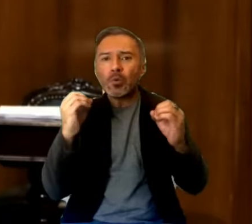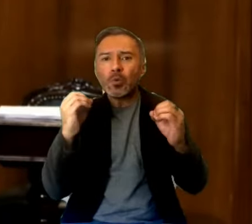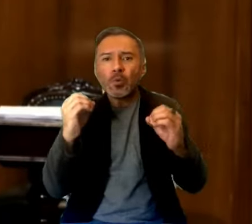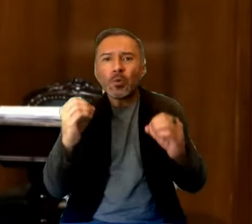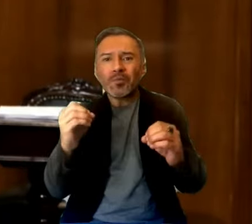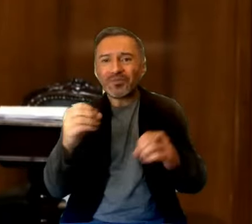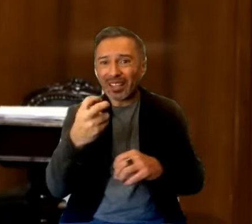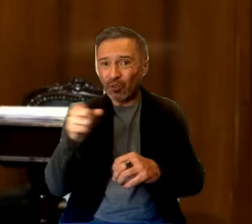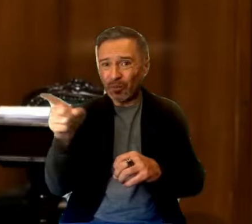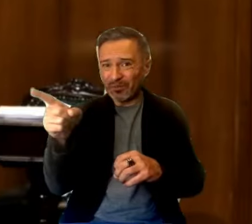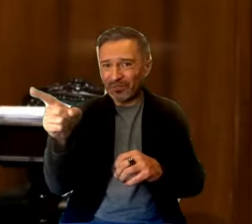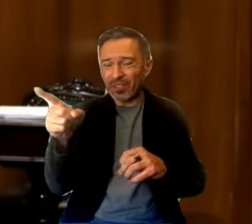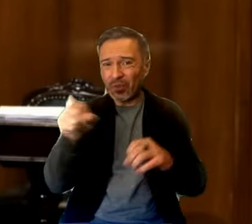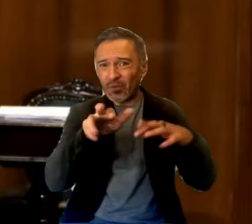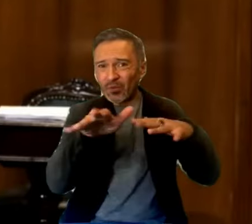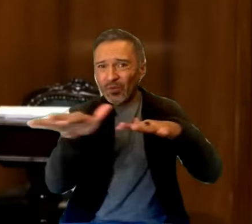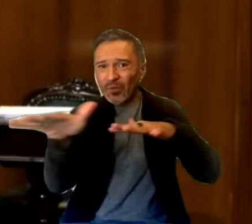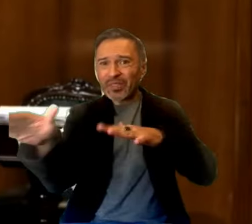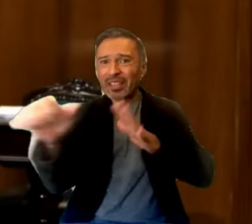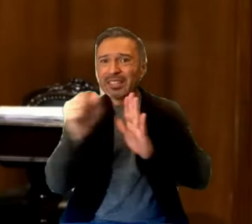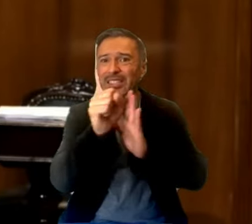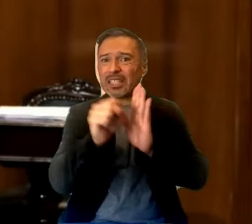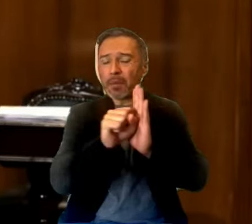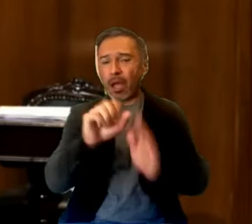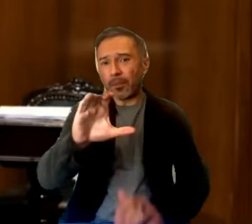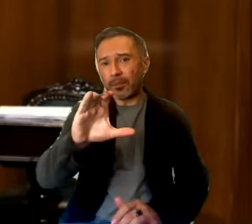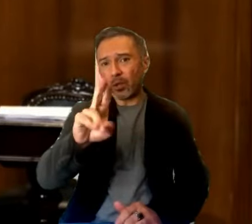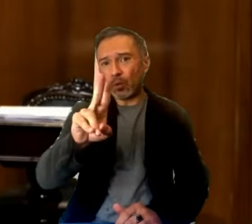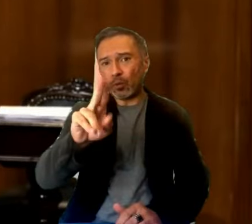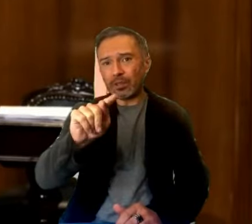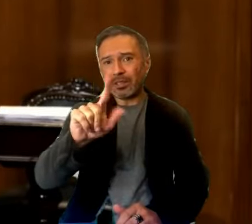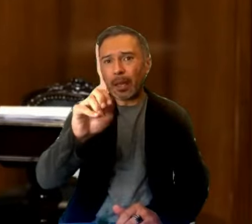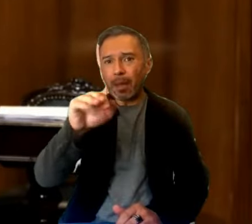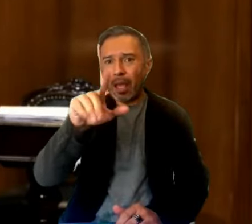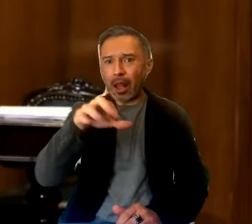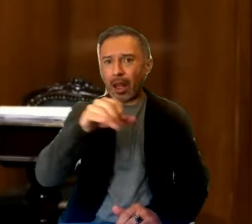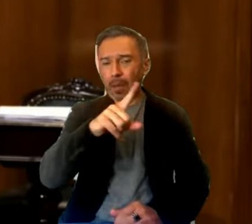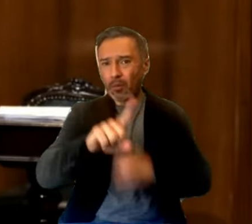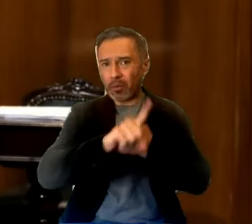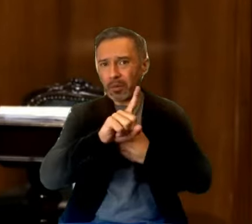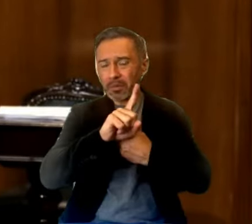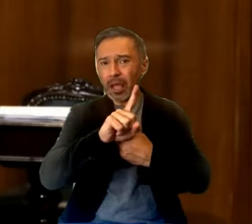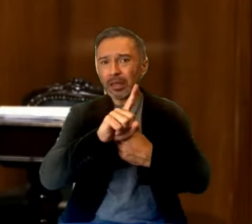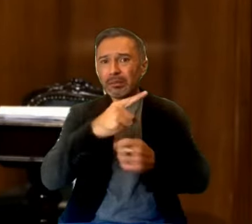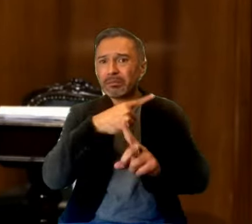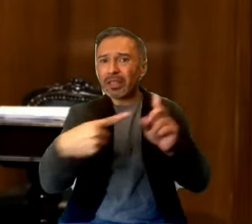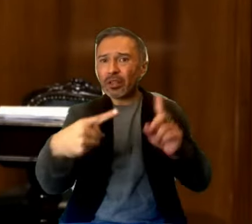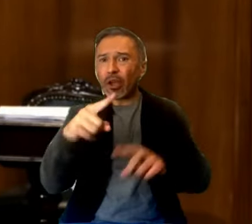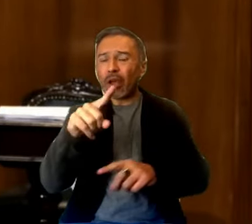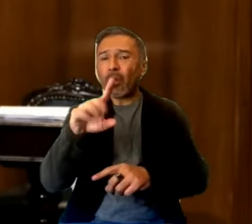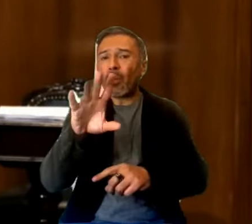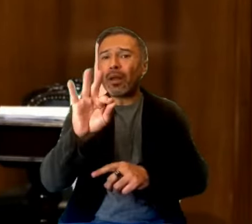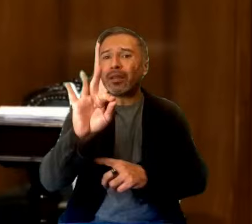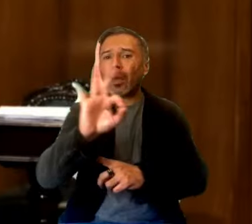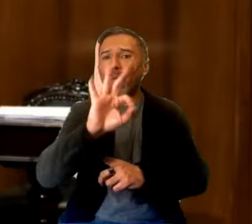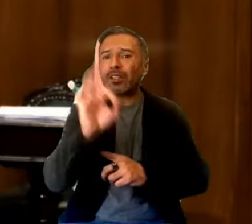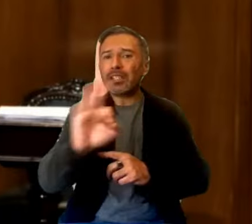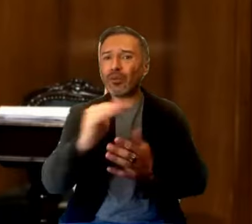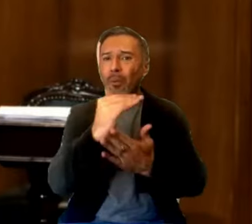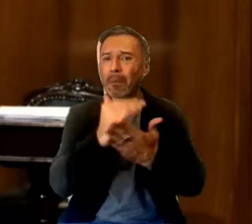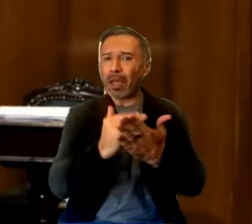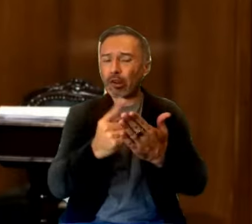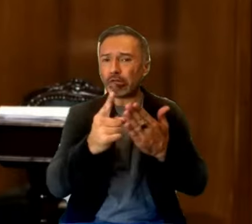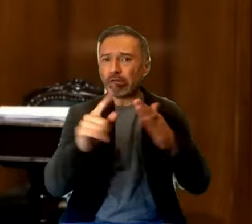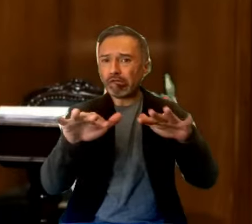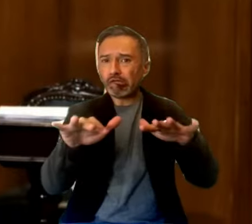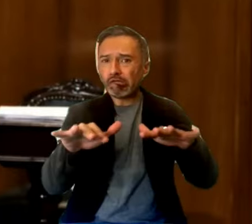Cutzamala, con poco menos del 40%. En cifras más detalladas, esto quiere decir